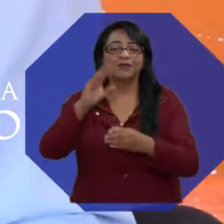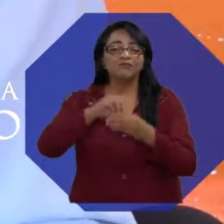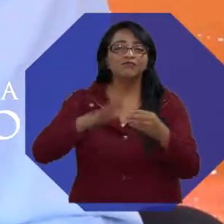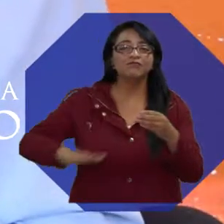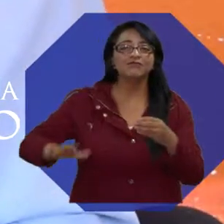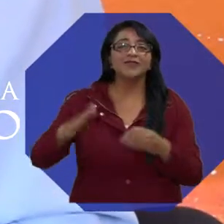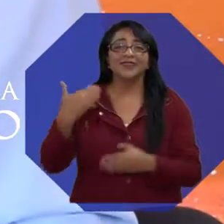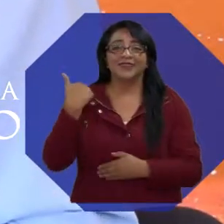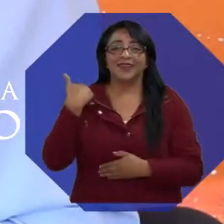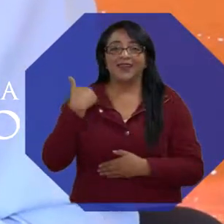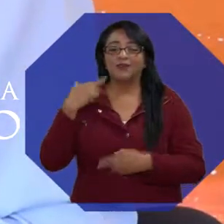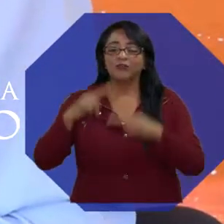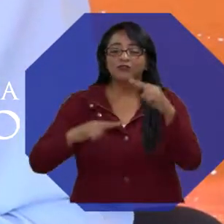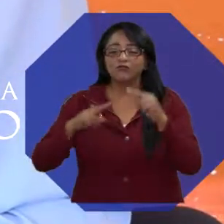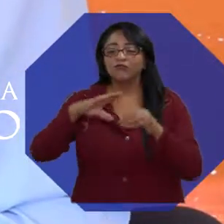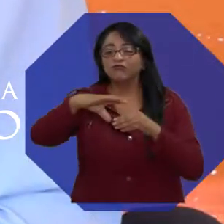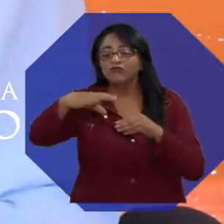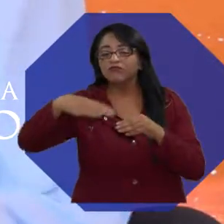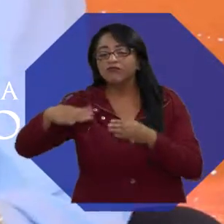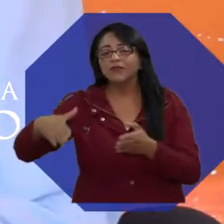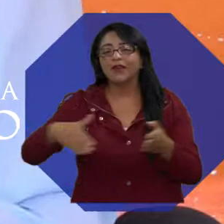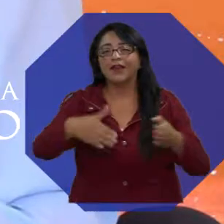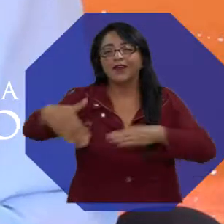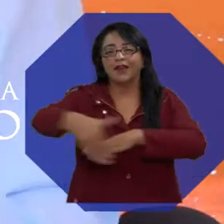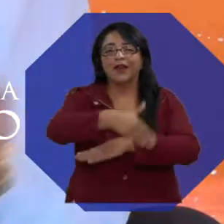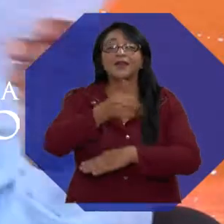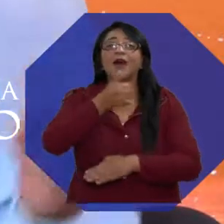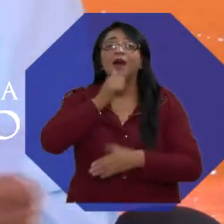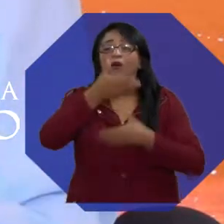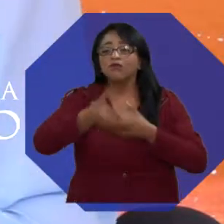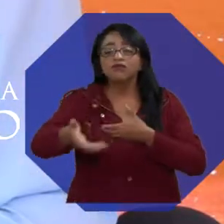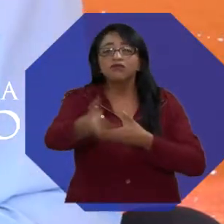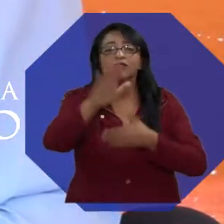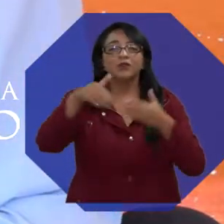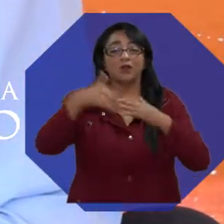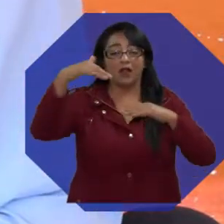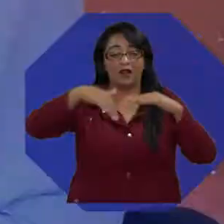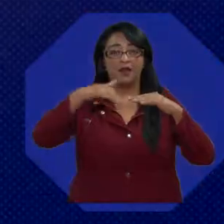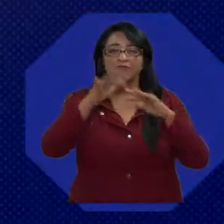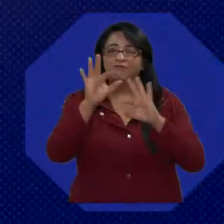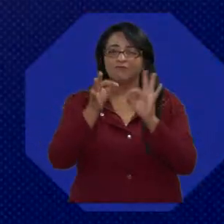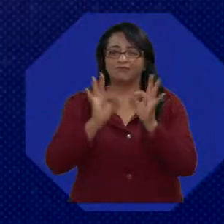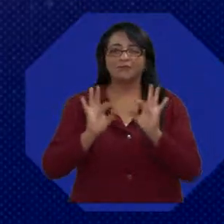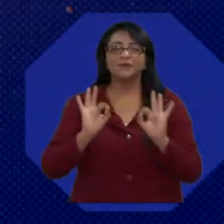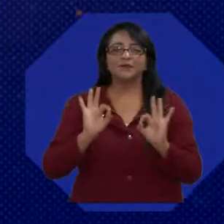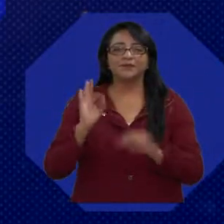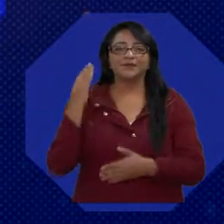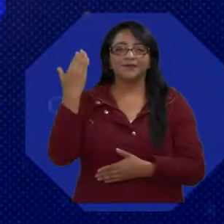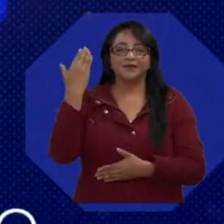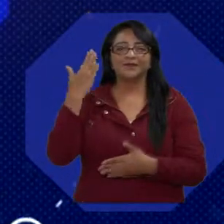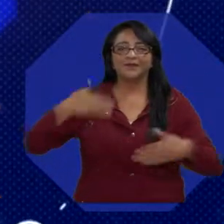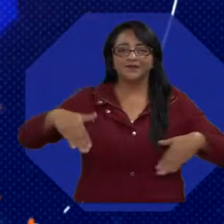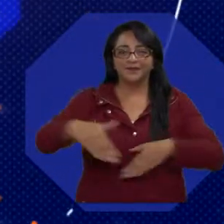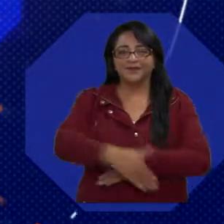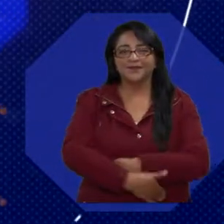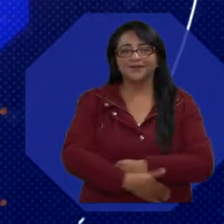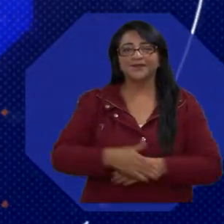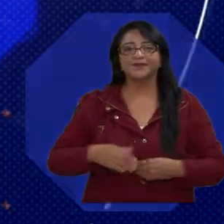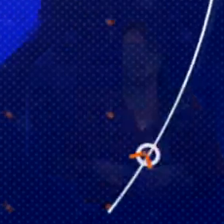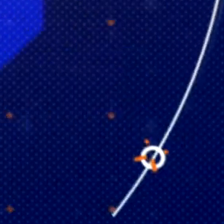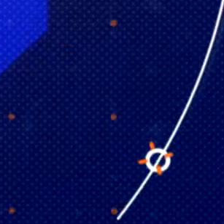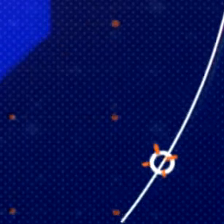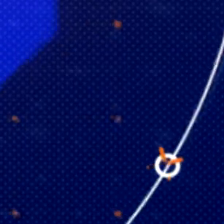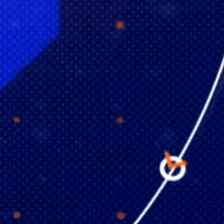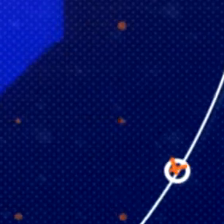compañía, ya tenemos adoquinado, ya tenemos agua potable, tenemos alcantarillado. Alcaldía Otavalo.